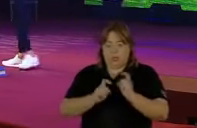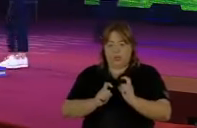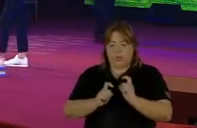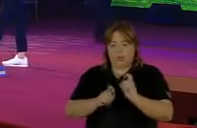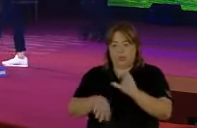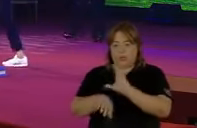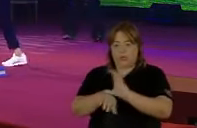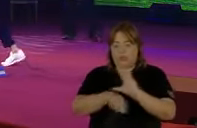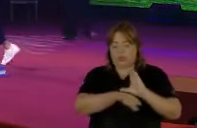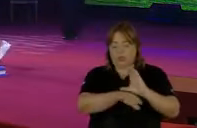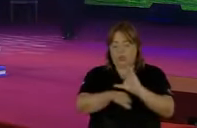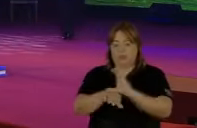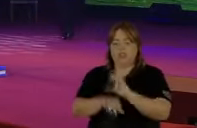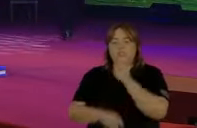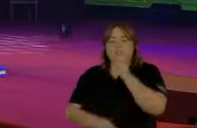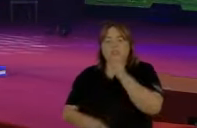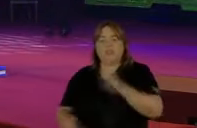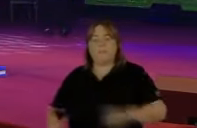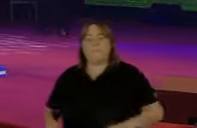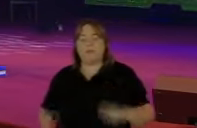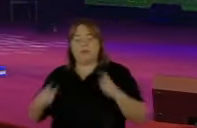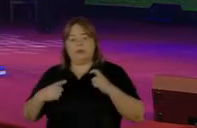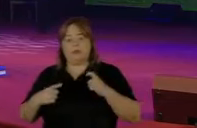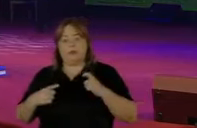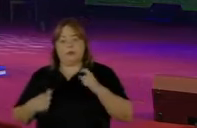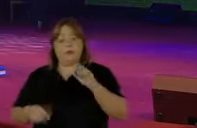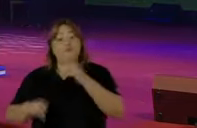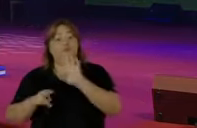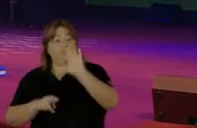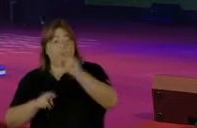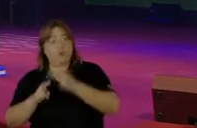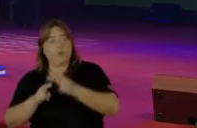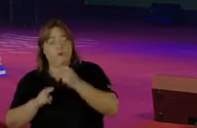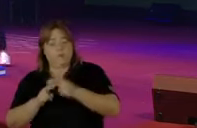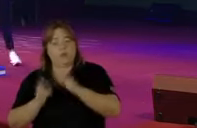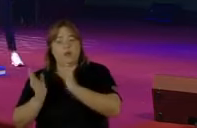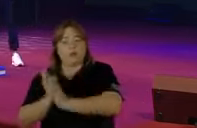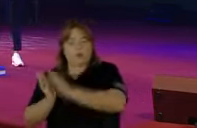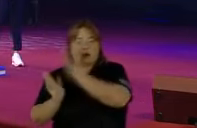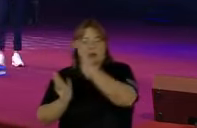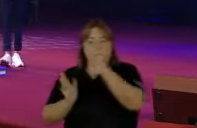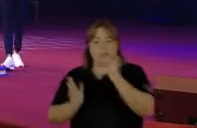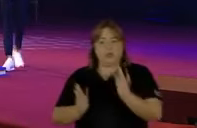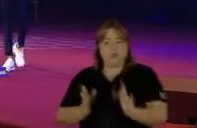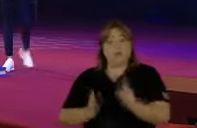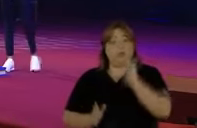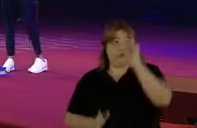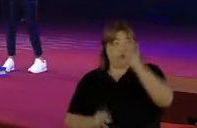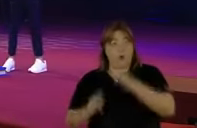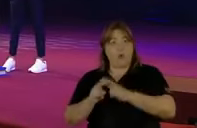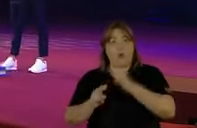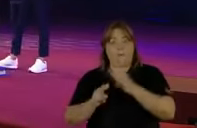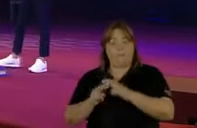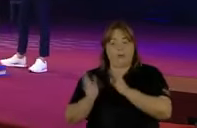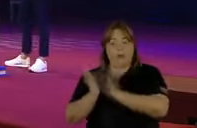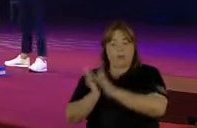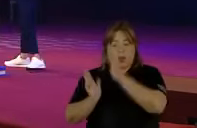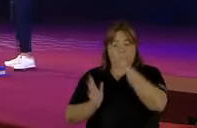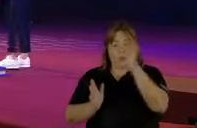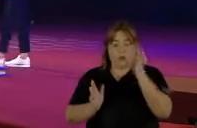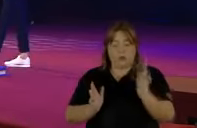iglesia. Antes que nada, ¿quién vive? Y a su nombre. Un poquito más fuerte. Y a su nombre.